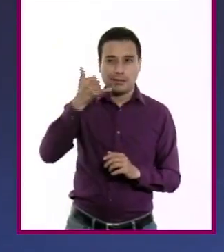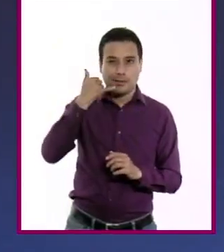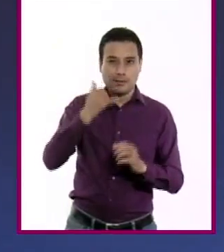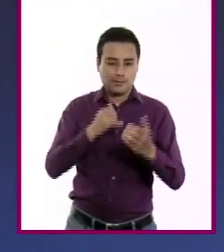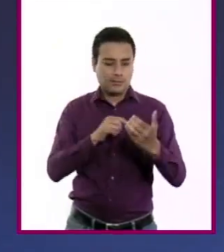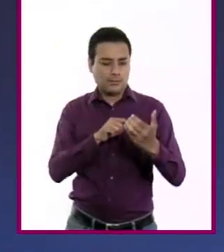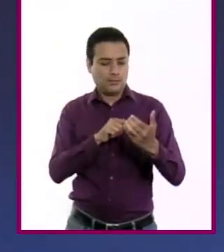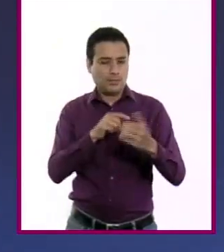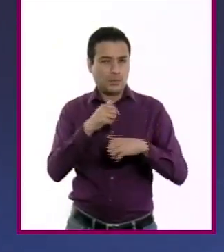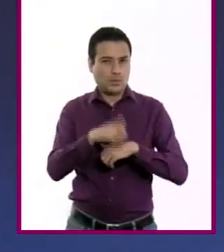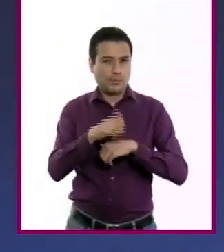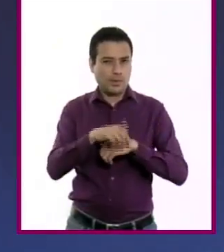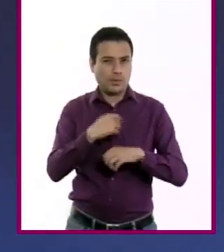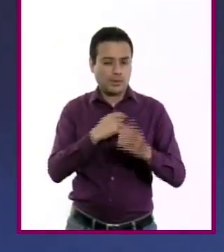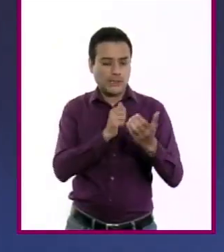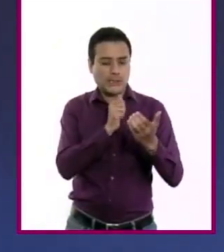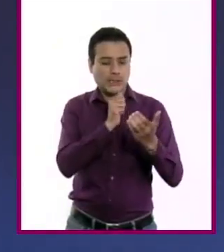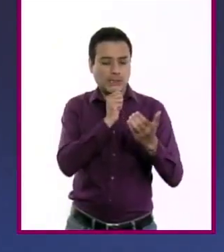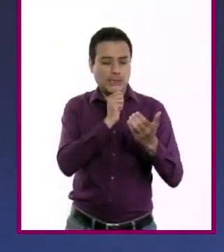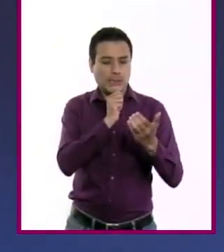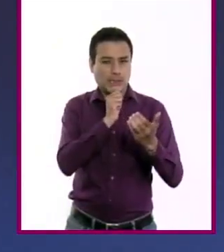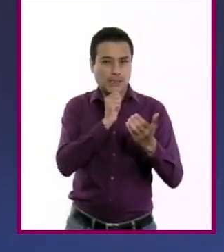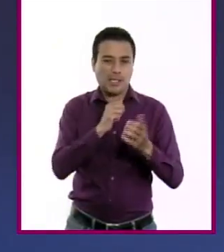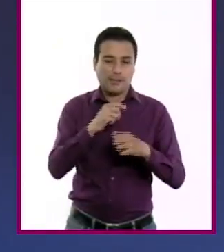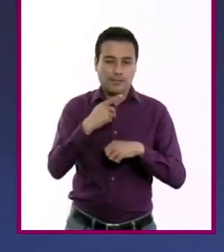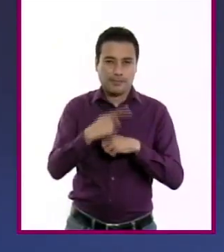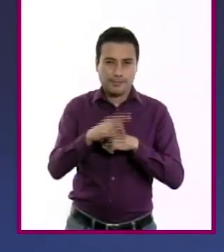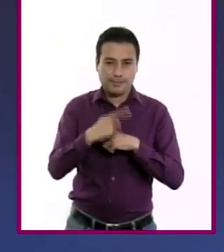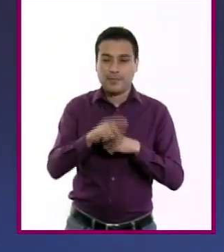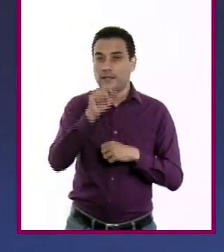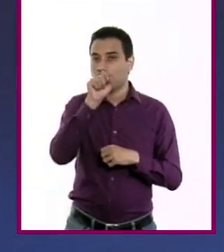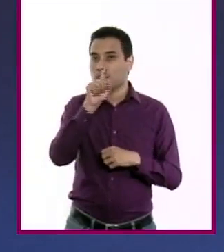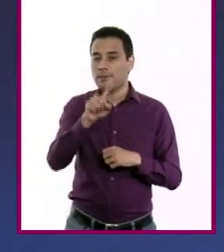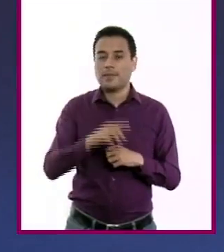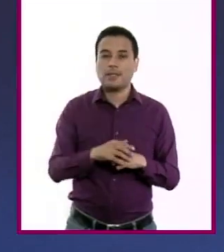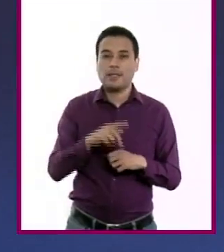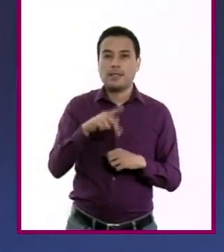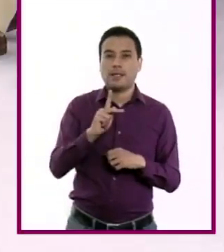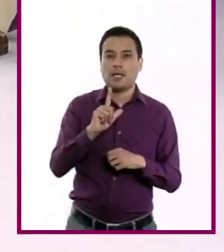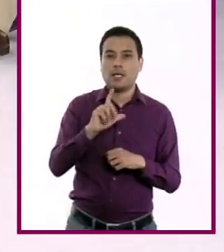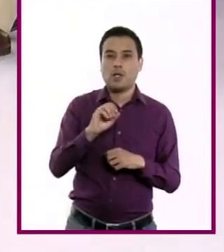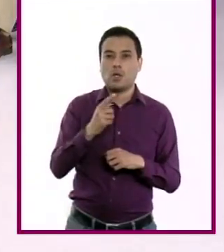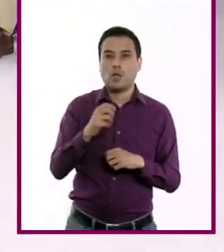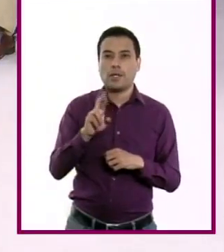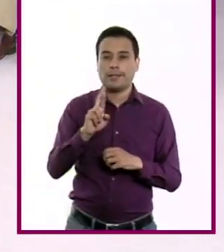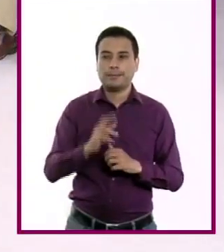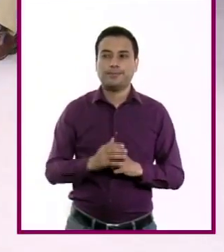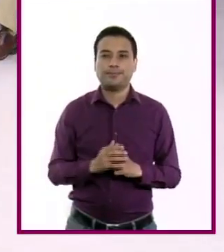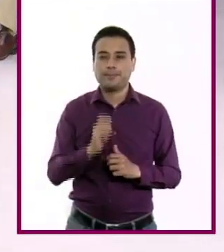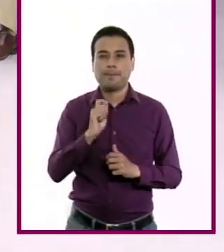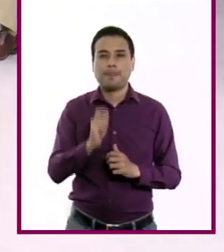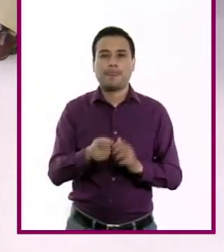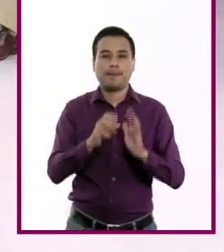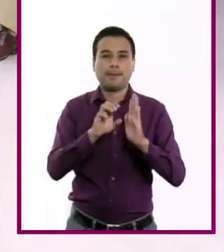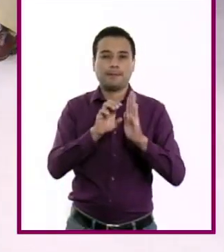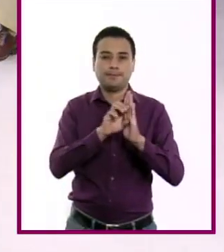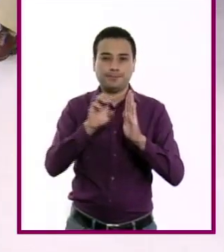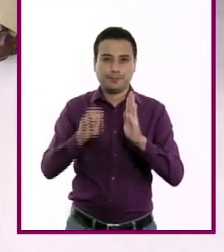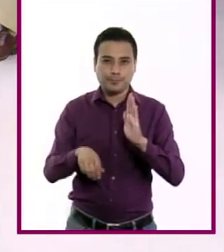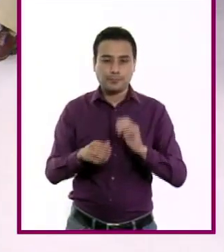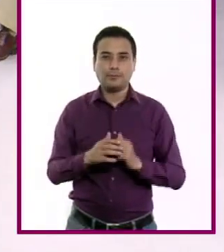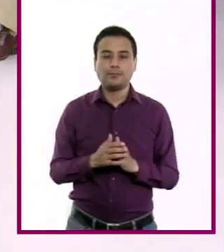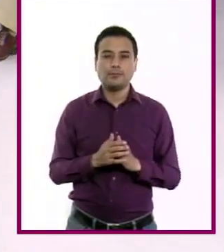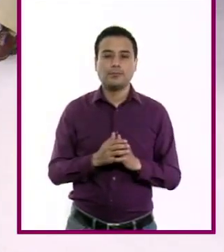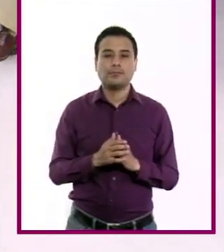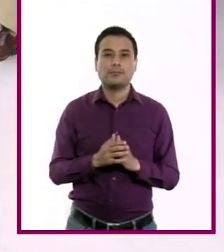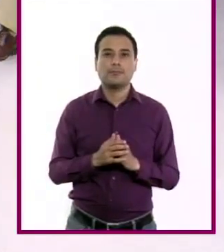no es seguro, sí. ¿no? Algo que también me llamó la atención son los Keylogger, que son el Keylogger es registra y almacena todas